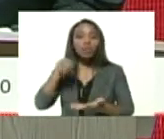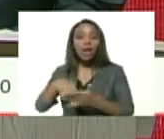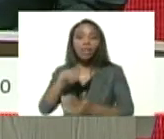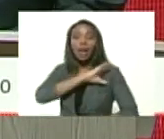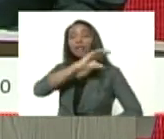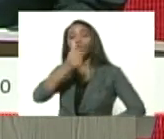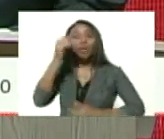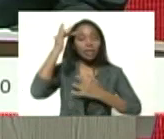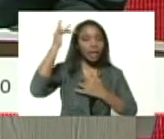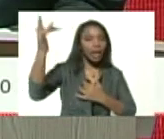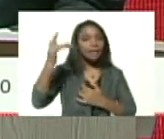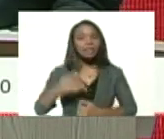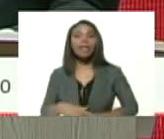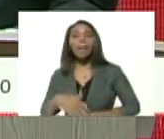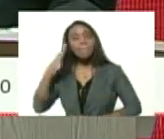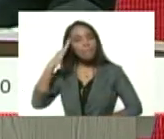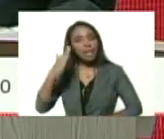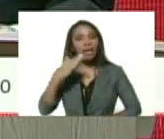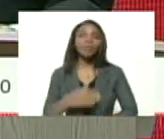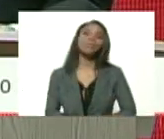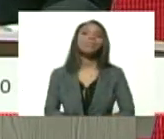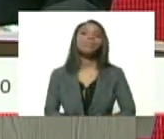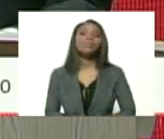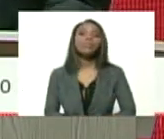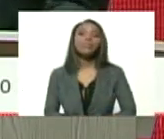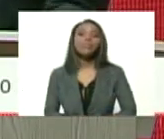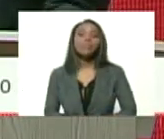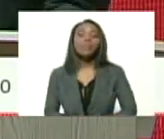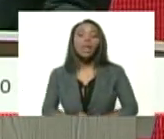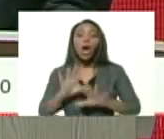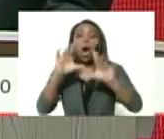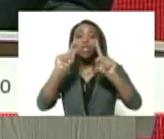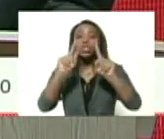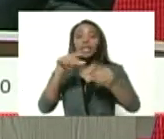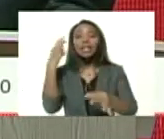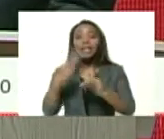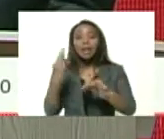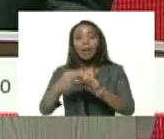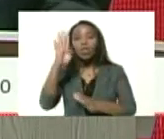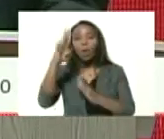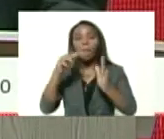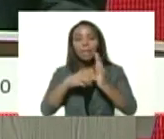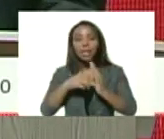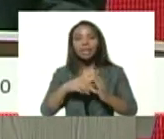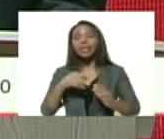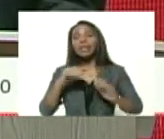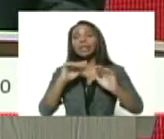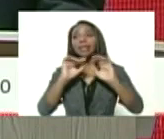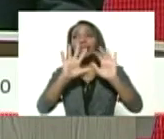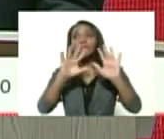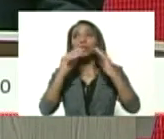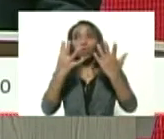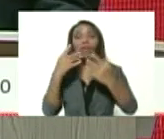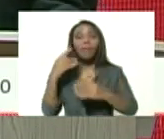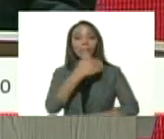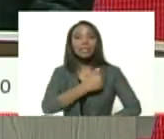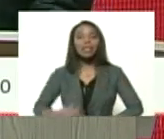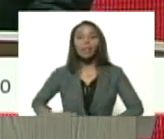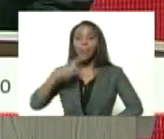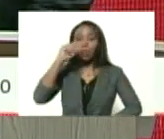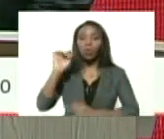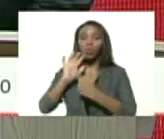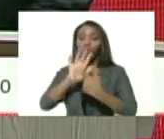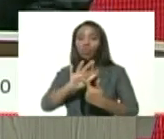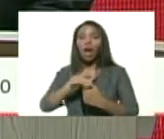de Inteligencia Militar. El 11 de septiembre del 2019, nuestro presidente Maduro señala que